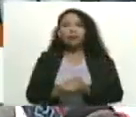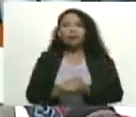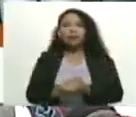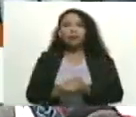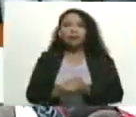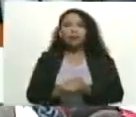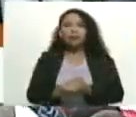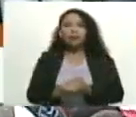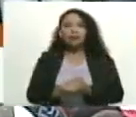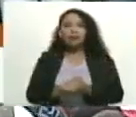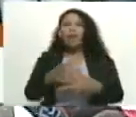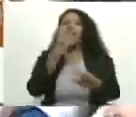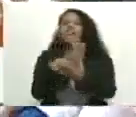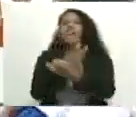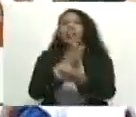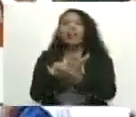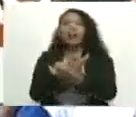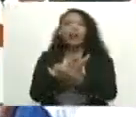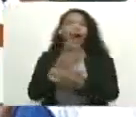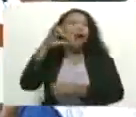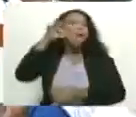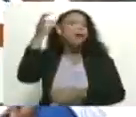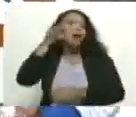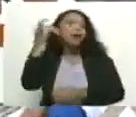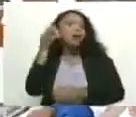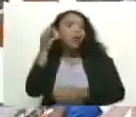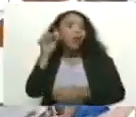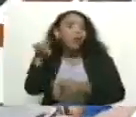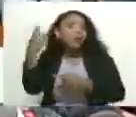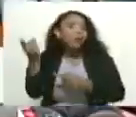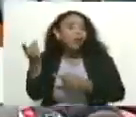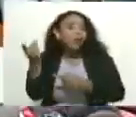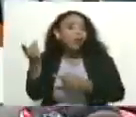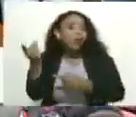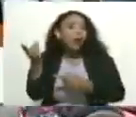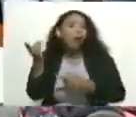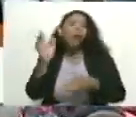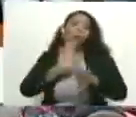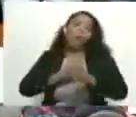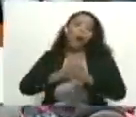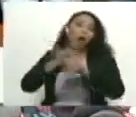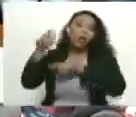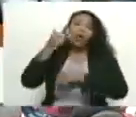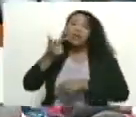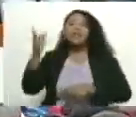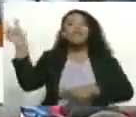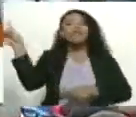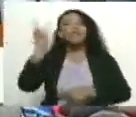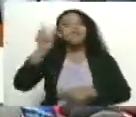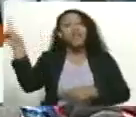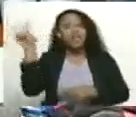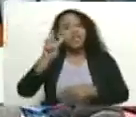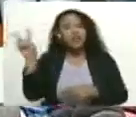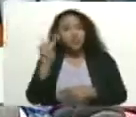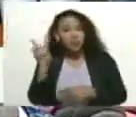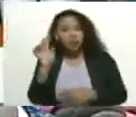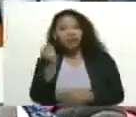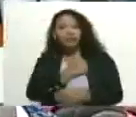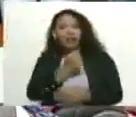¿Y el fantasma Tapa Amarilla? Ah, bueno, porque ellos dicen que Venezuela es Baruta, Chacao, el